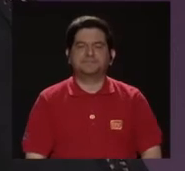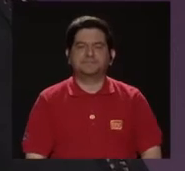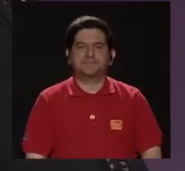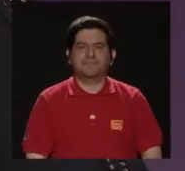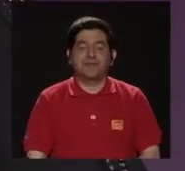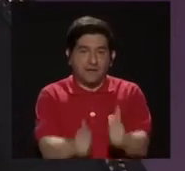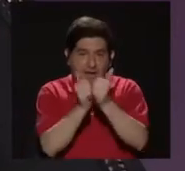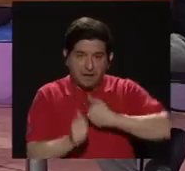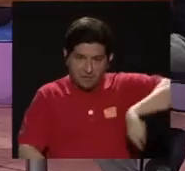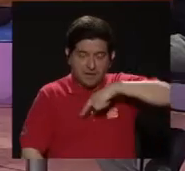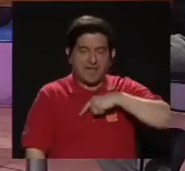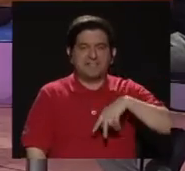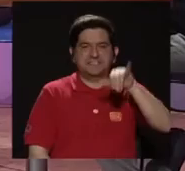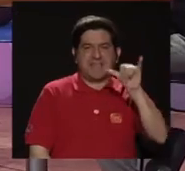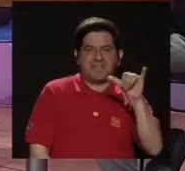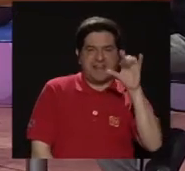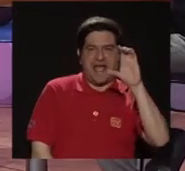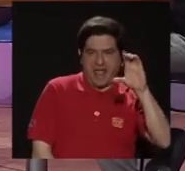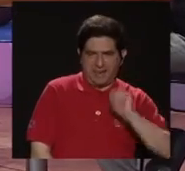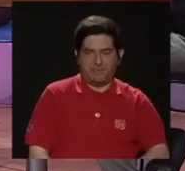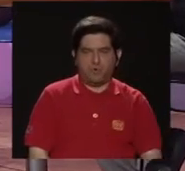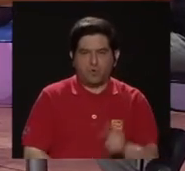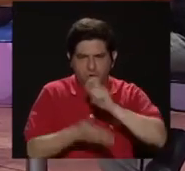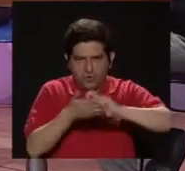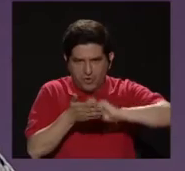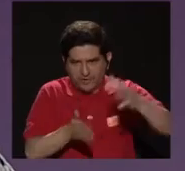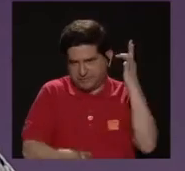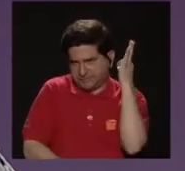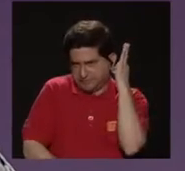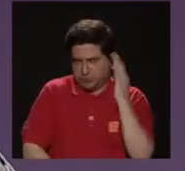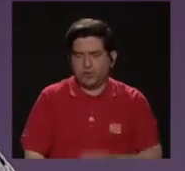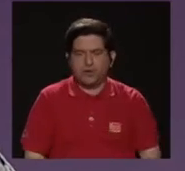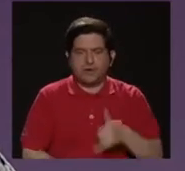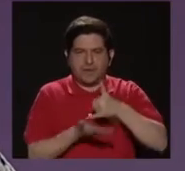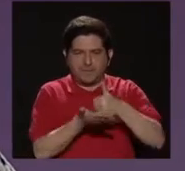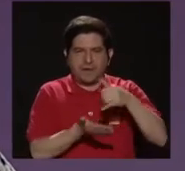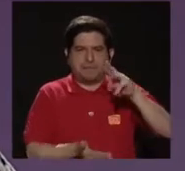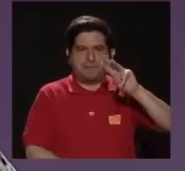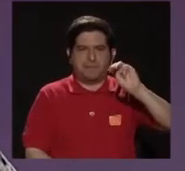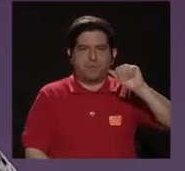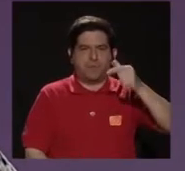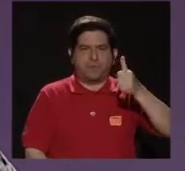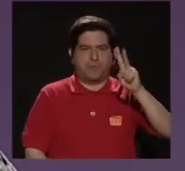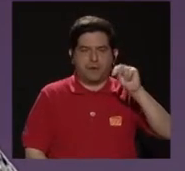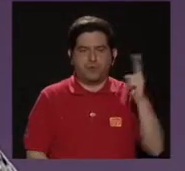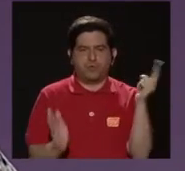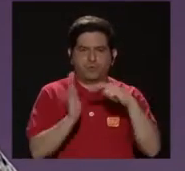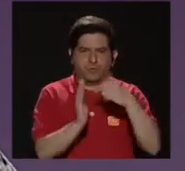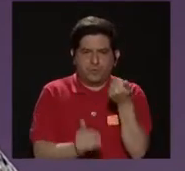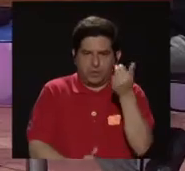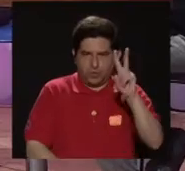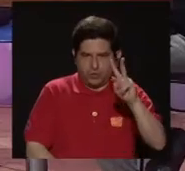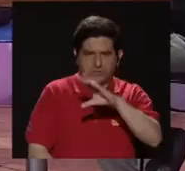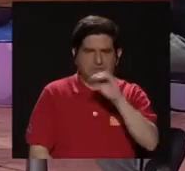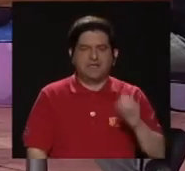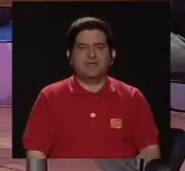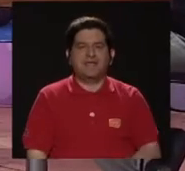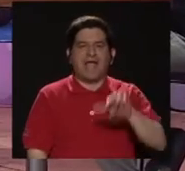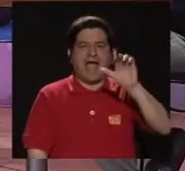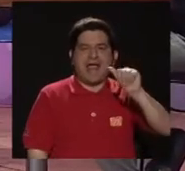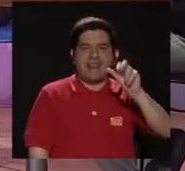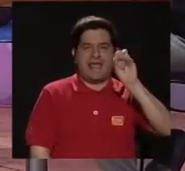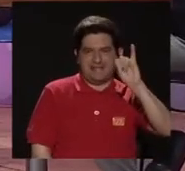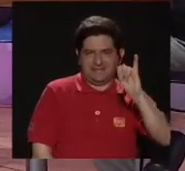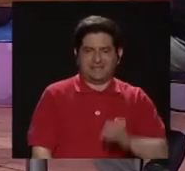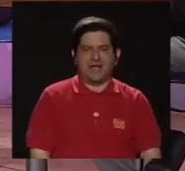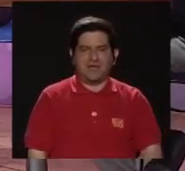Nos acompaña Yadira Calvo, escritora, Premio Magón 2012. Y Ana Istarú,